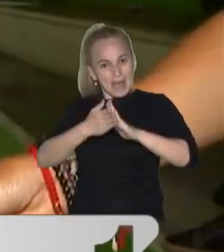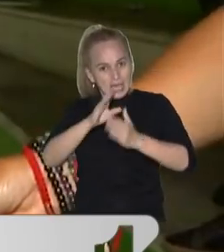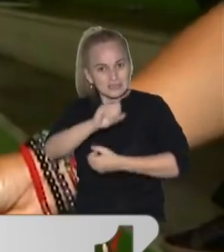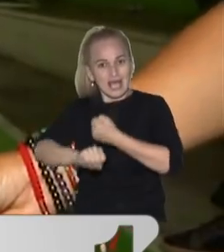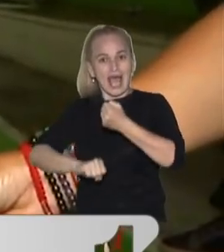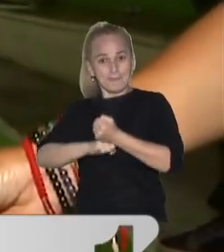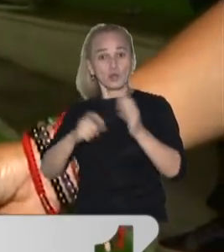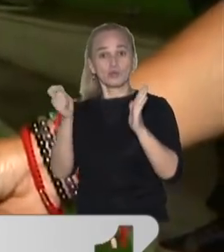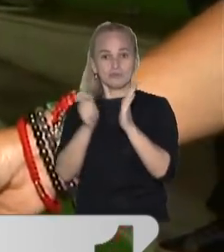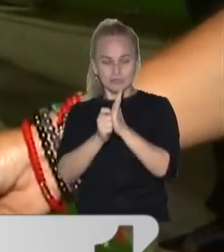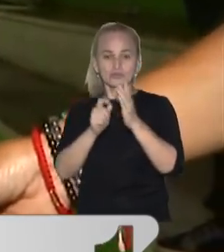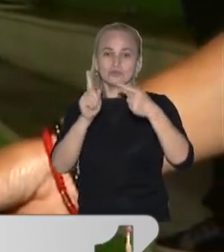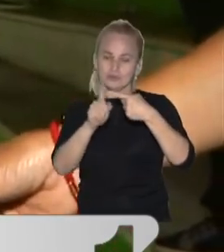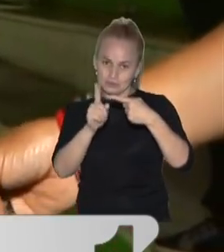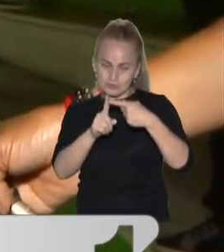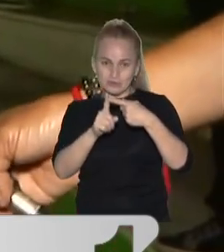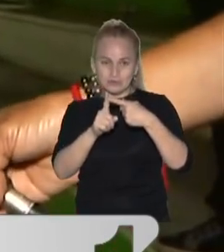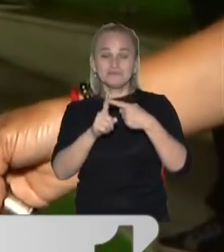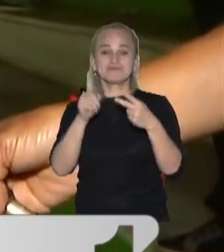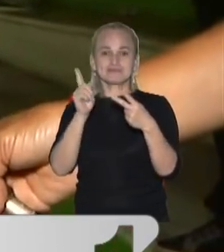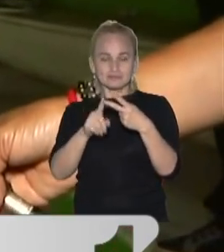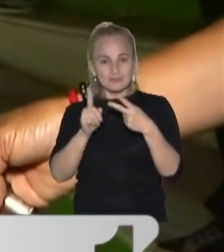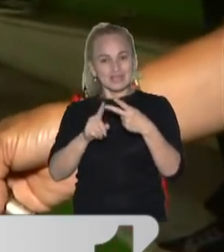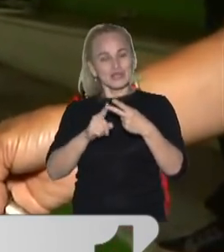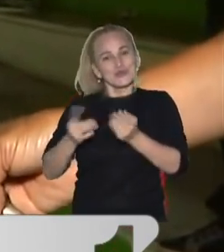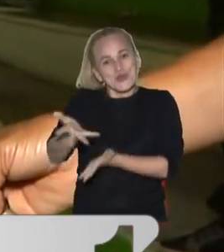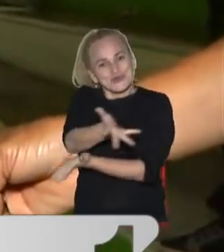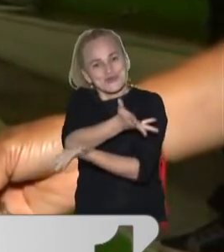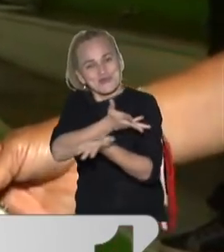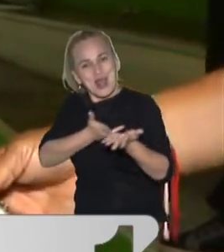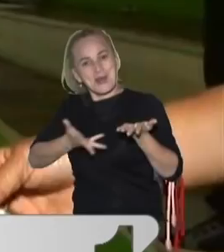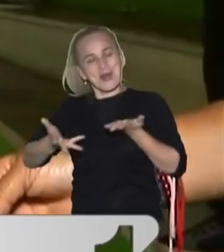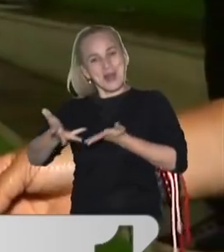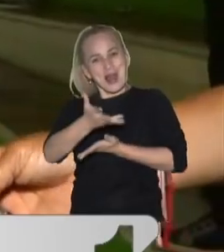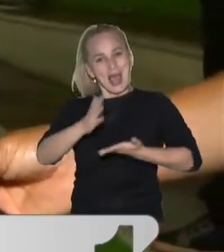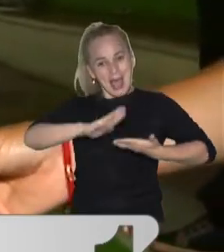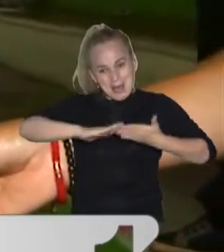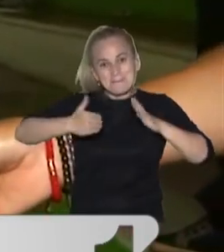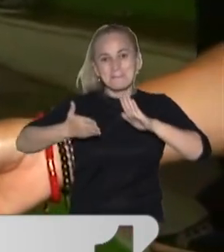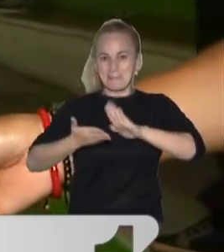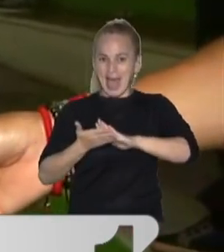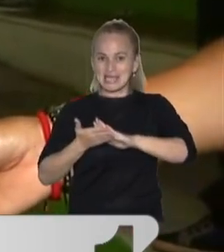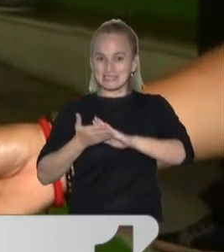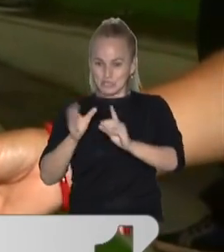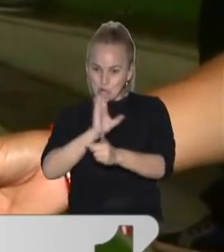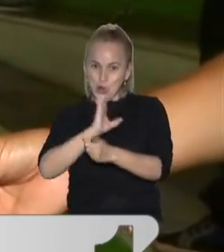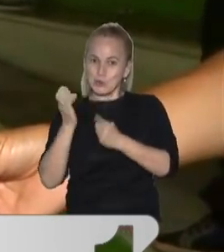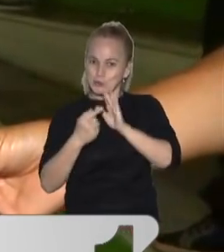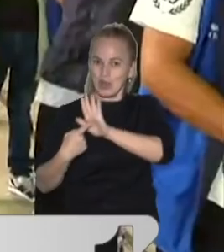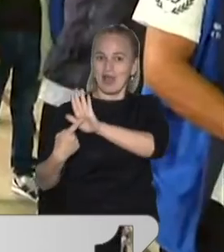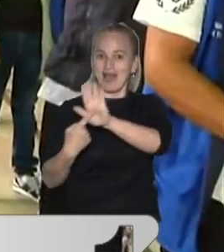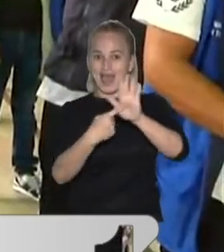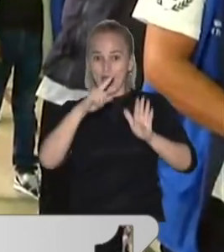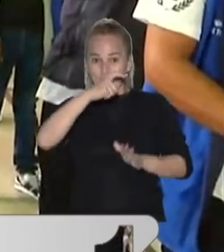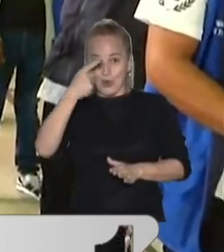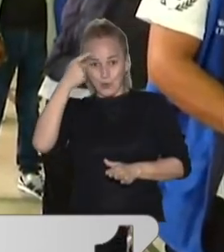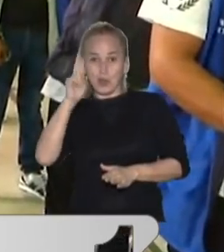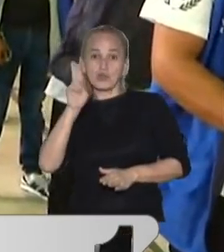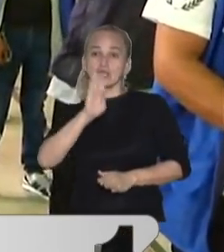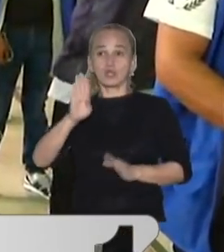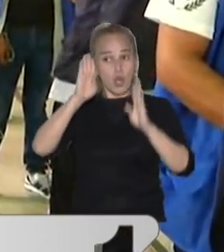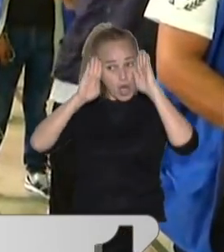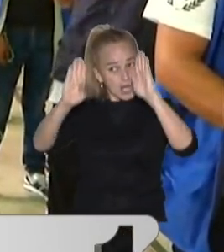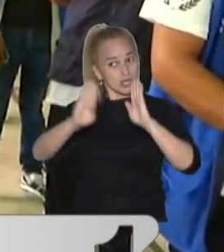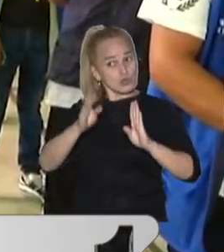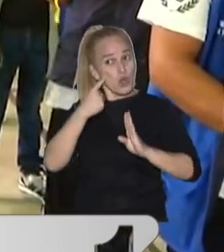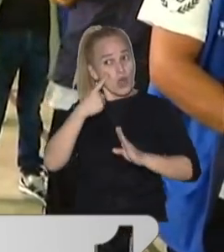factor número uno. Dos, es que venimos con armonía a armonizar nuestro territorio, pero también decirle al gobierno nacional que se acuerde de los acuerdos